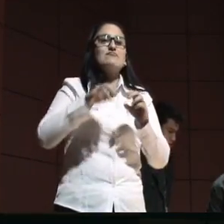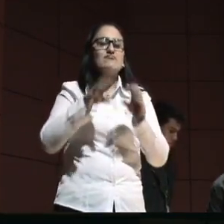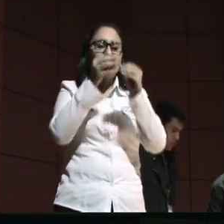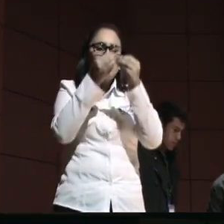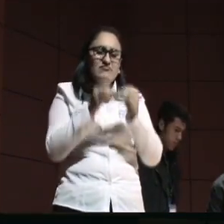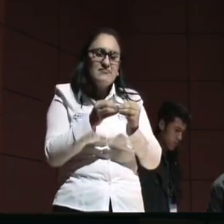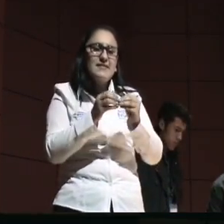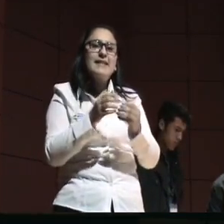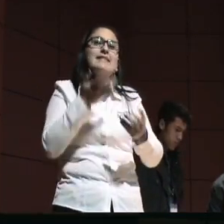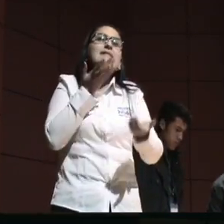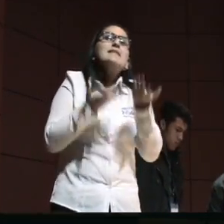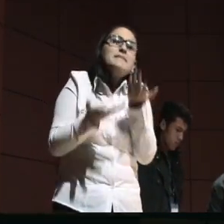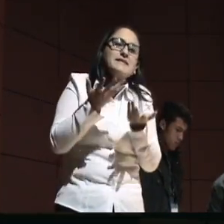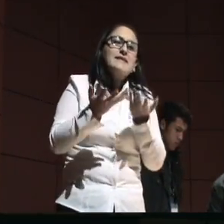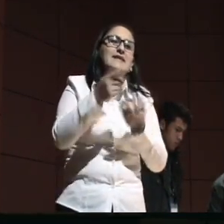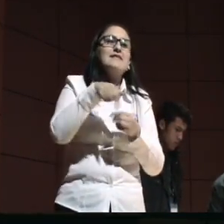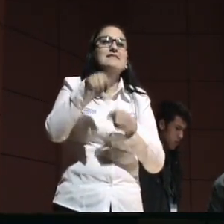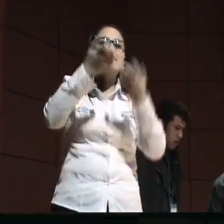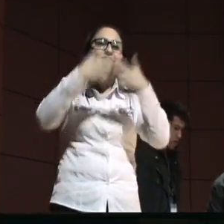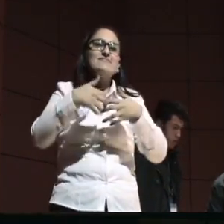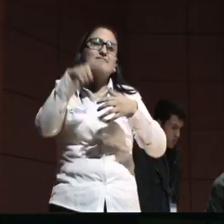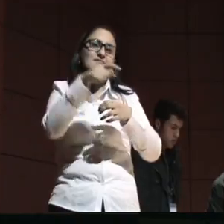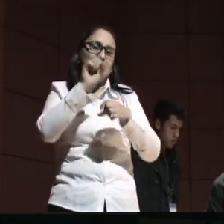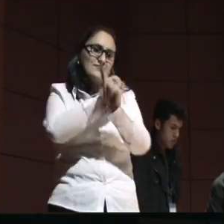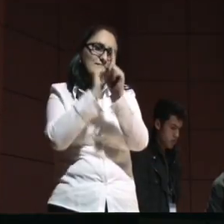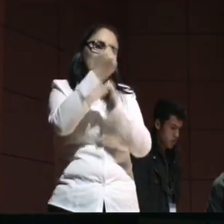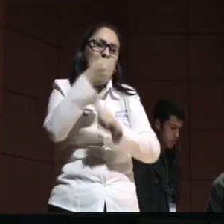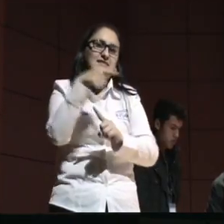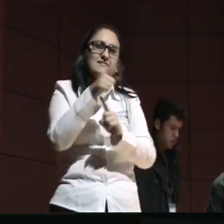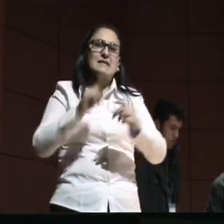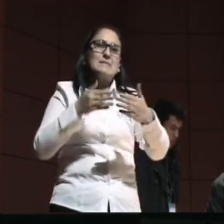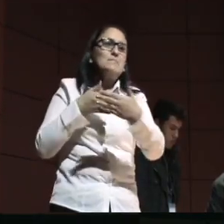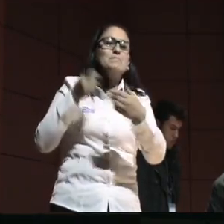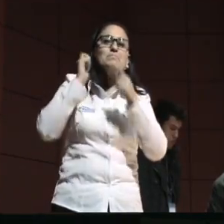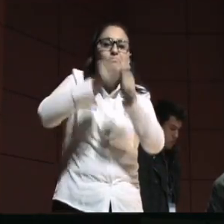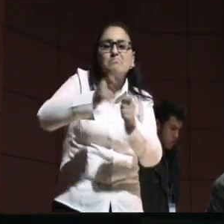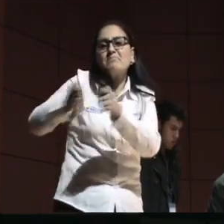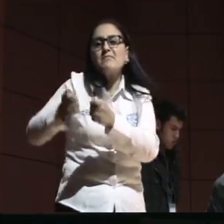moldeados dependiendo en las condiciones sociales que se les impongan.